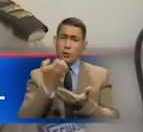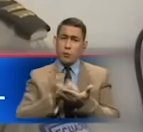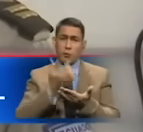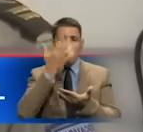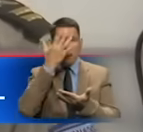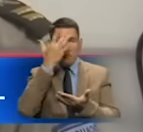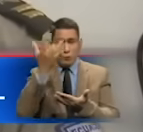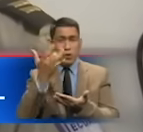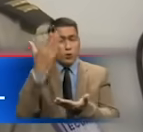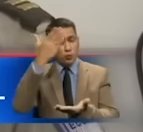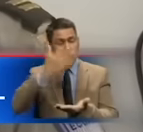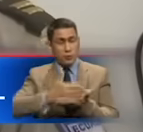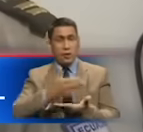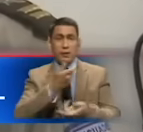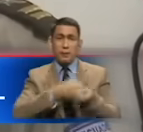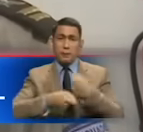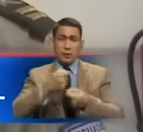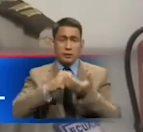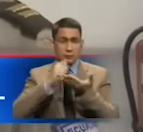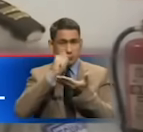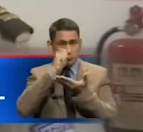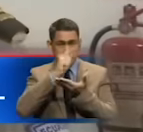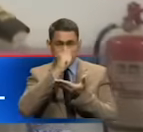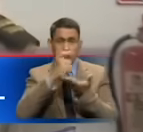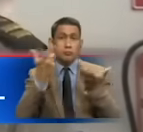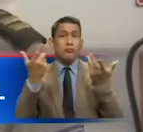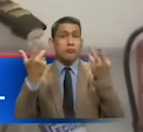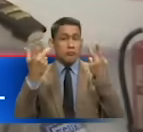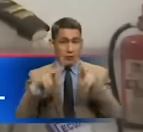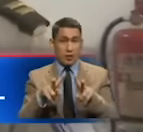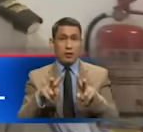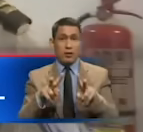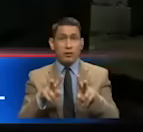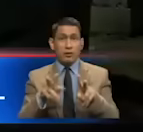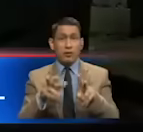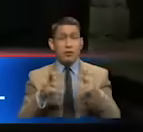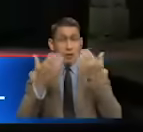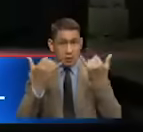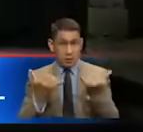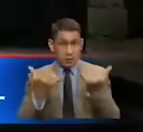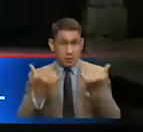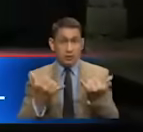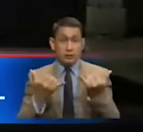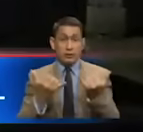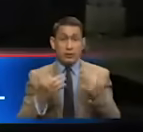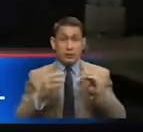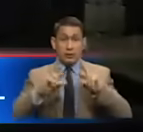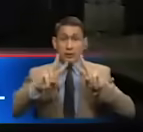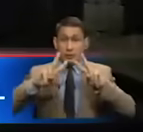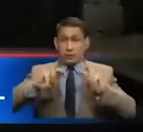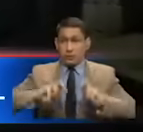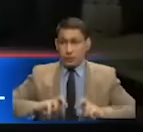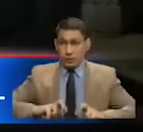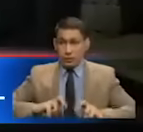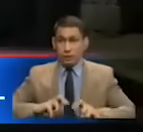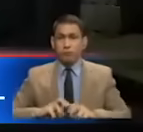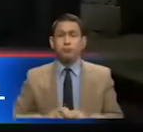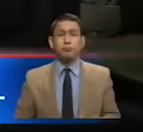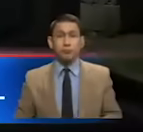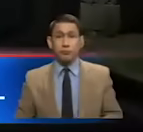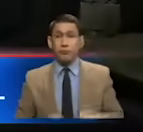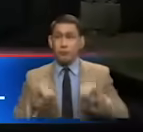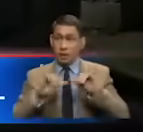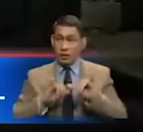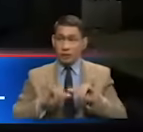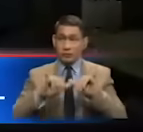terroristas, acorralarlos, y también se suma el estado de guerra declarado. Estas intervenciones policiales que se han